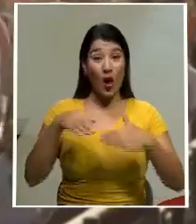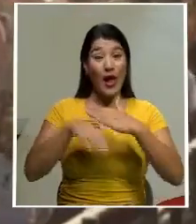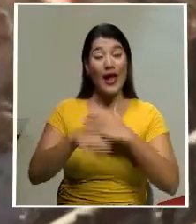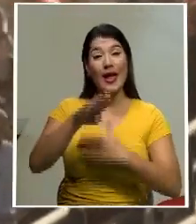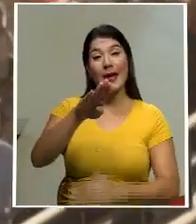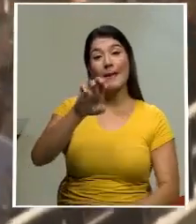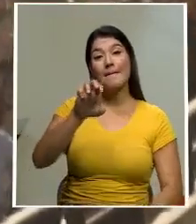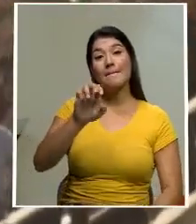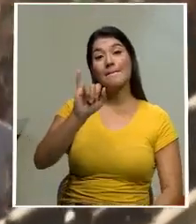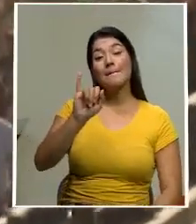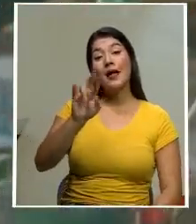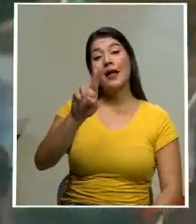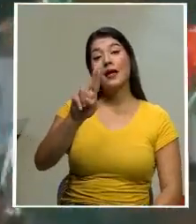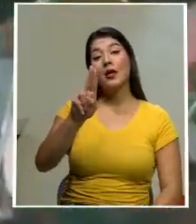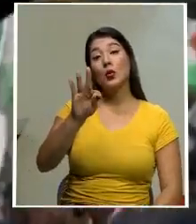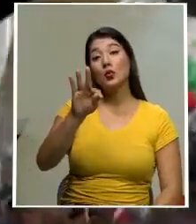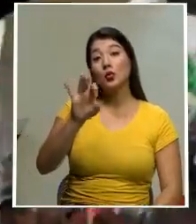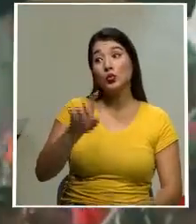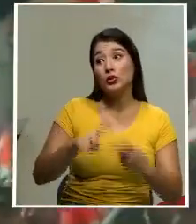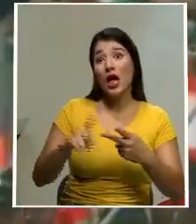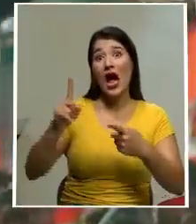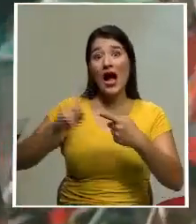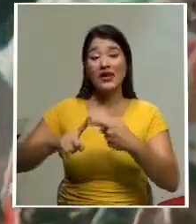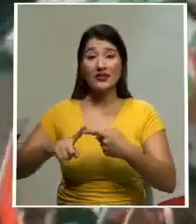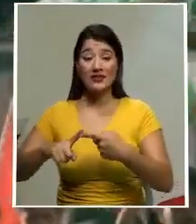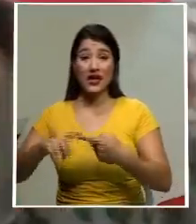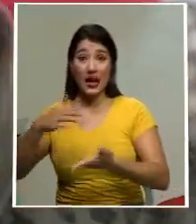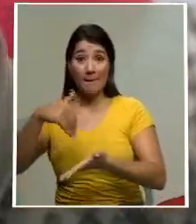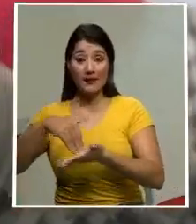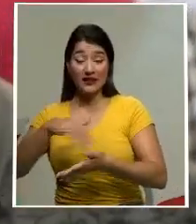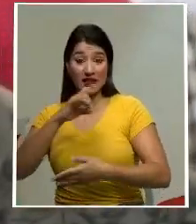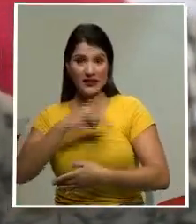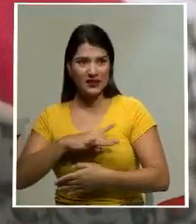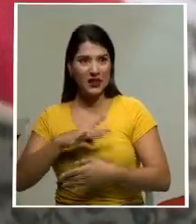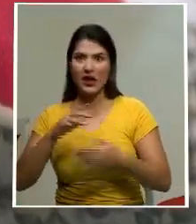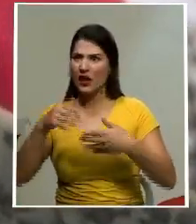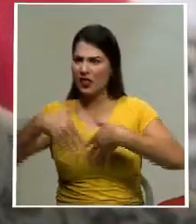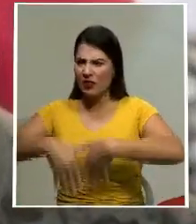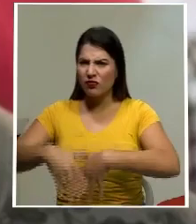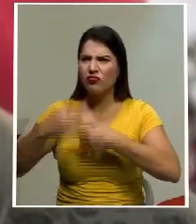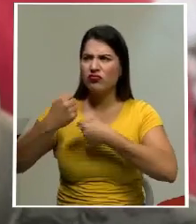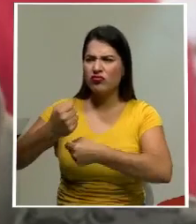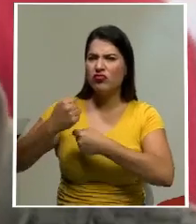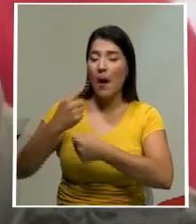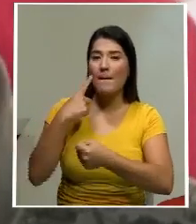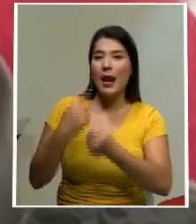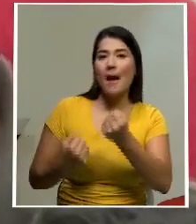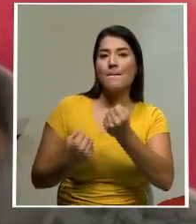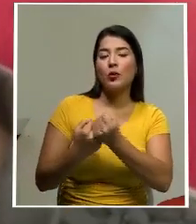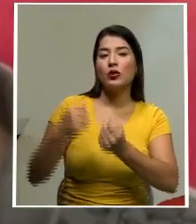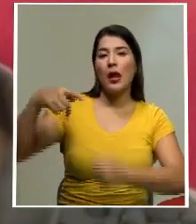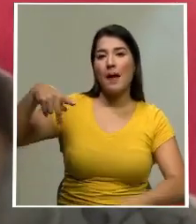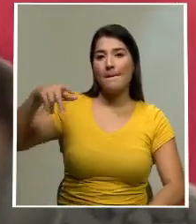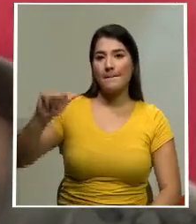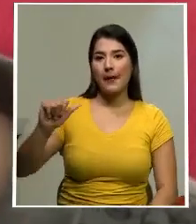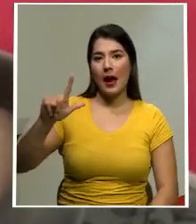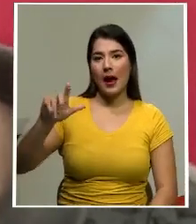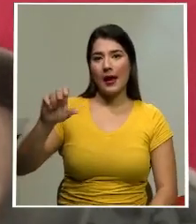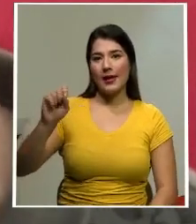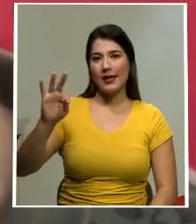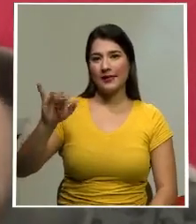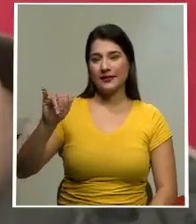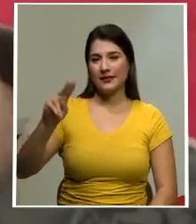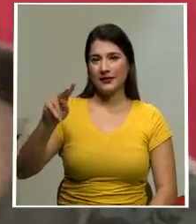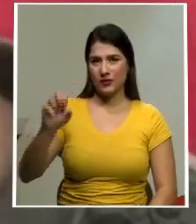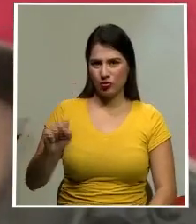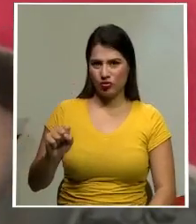en varias ciudades en respaldo a la causa palestina. Hoy estamos aquí para probar que los palestinos no son los únicos dueños de la